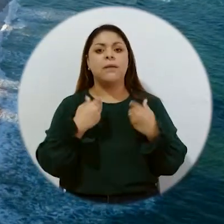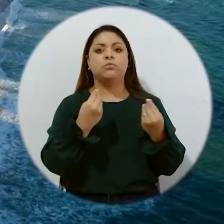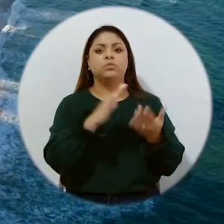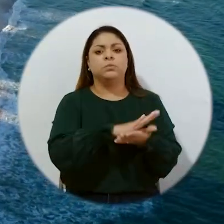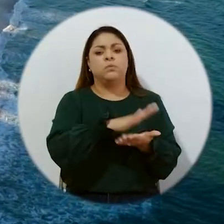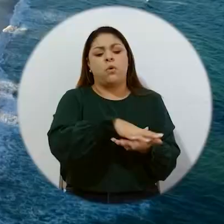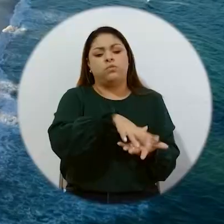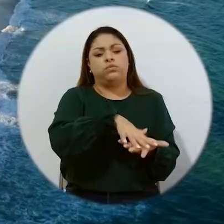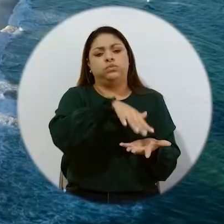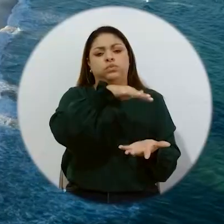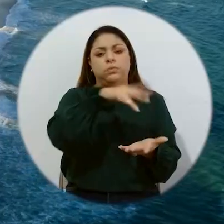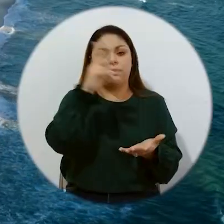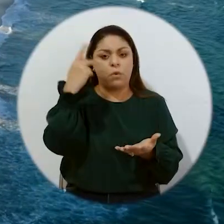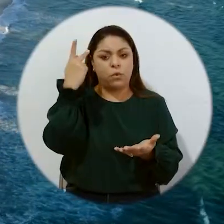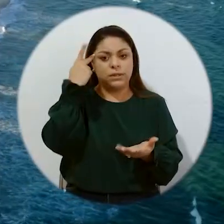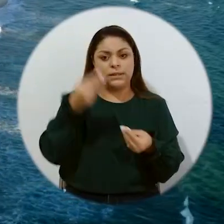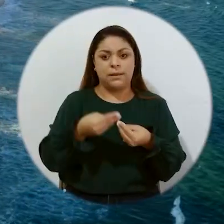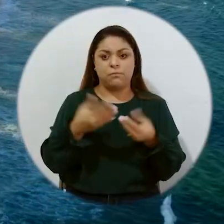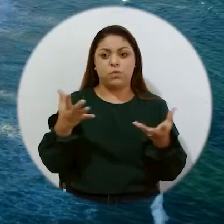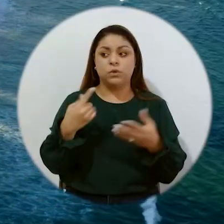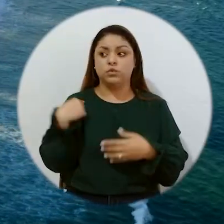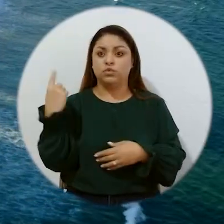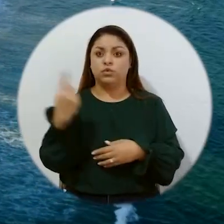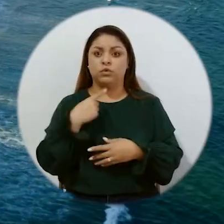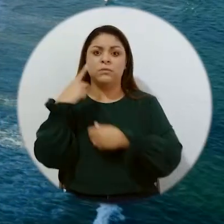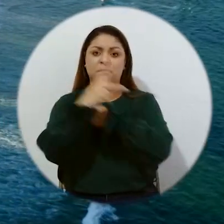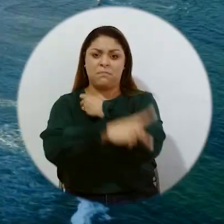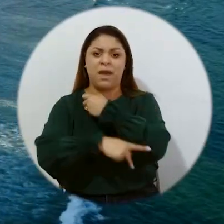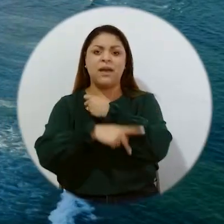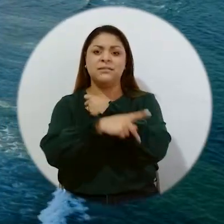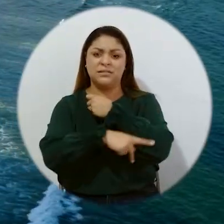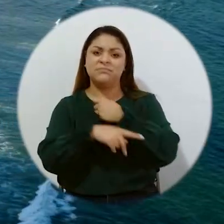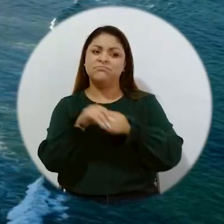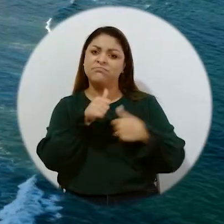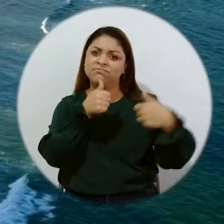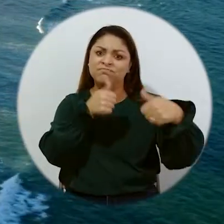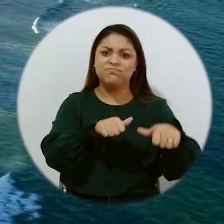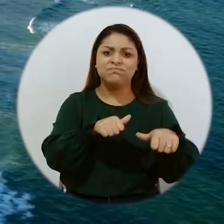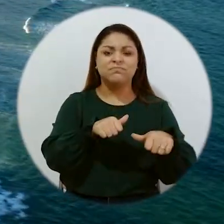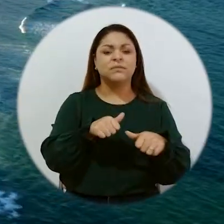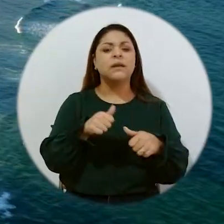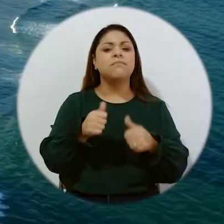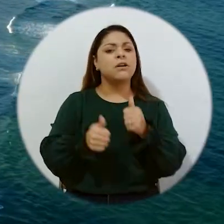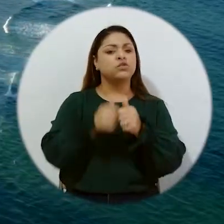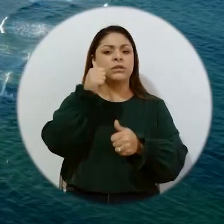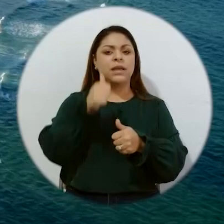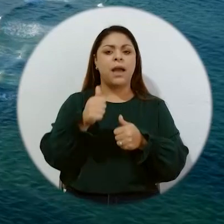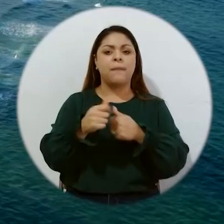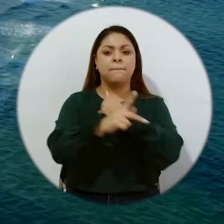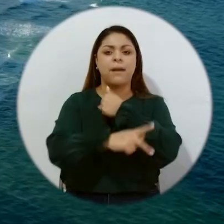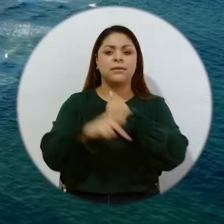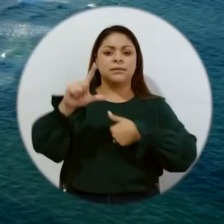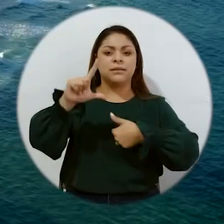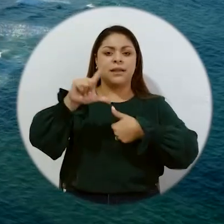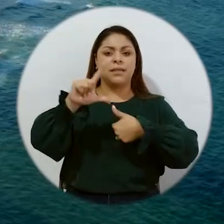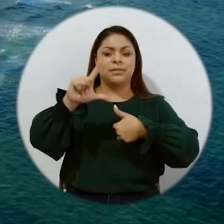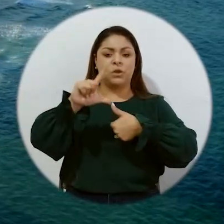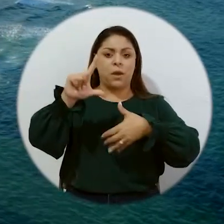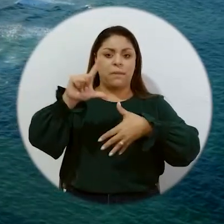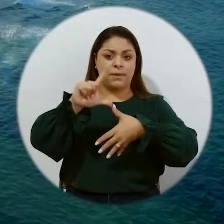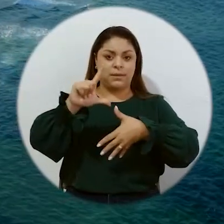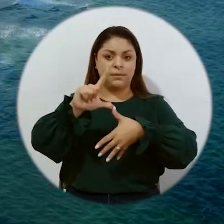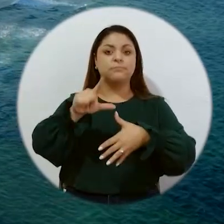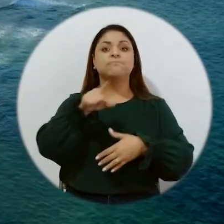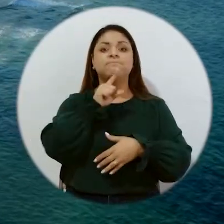de política pública, todos los países estamos en esa sintonía. La gran mayoría de los países latinoamericanos